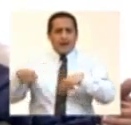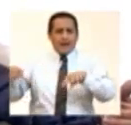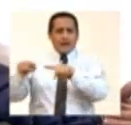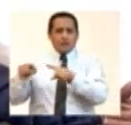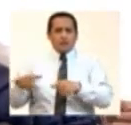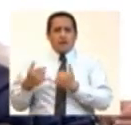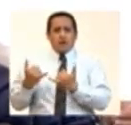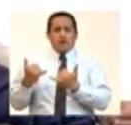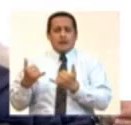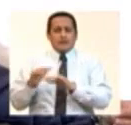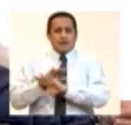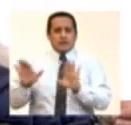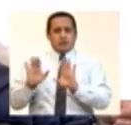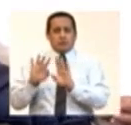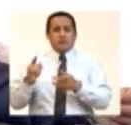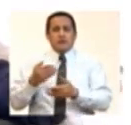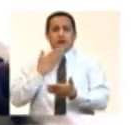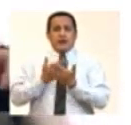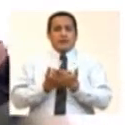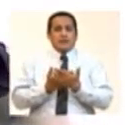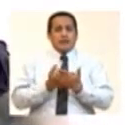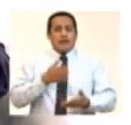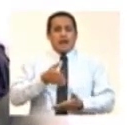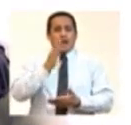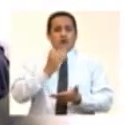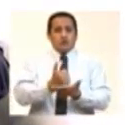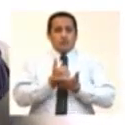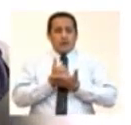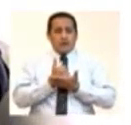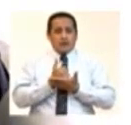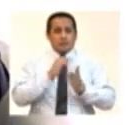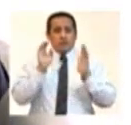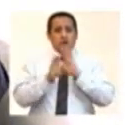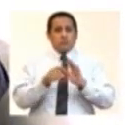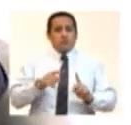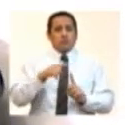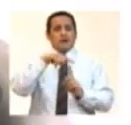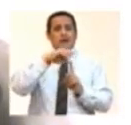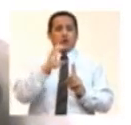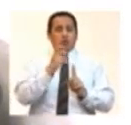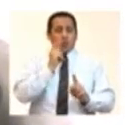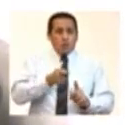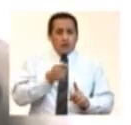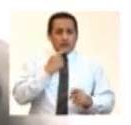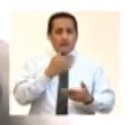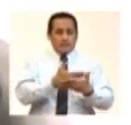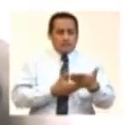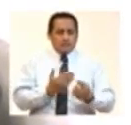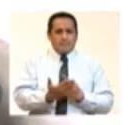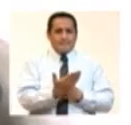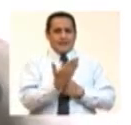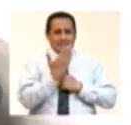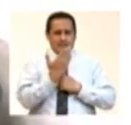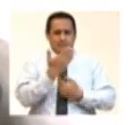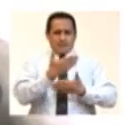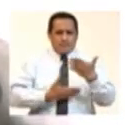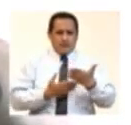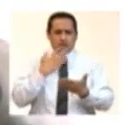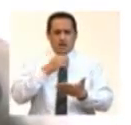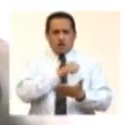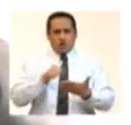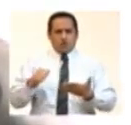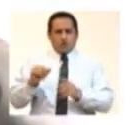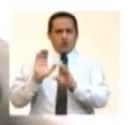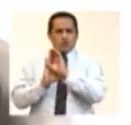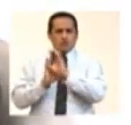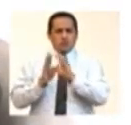están ahora. Esto gracias a una excepción, ¿no?, que en el que se presenta este recurso de